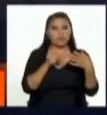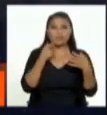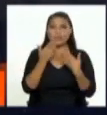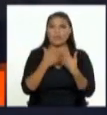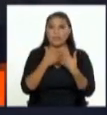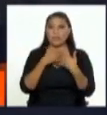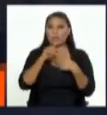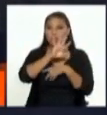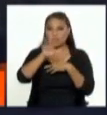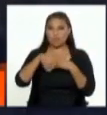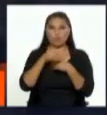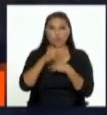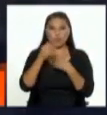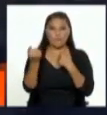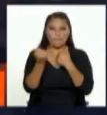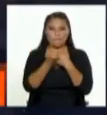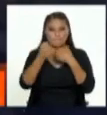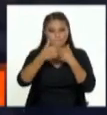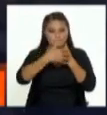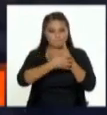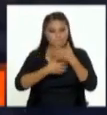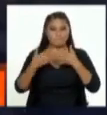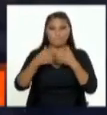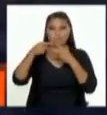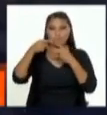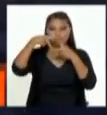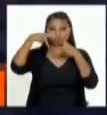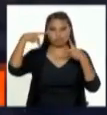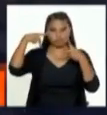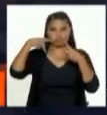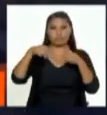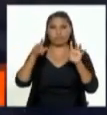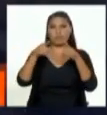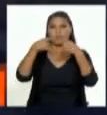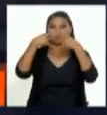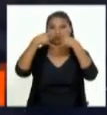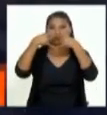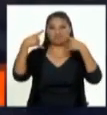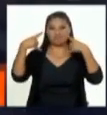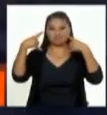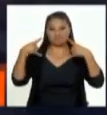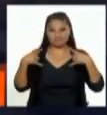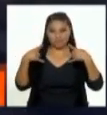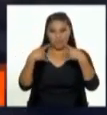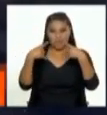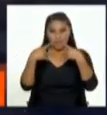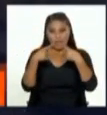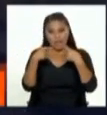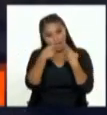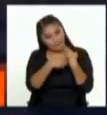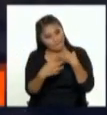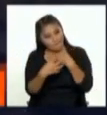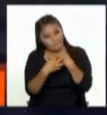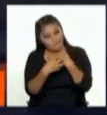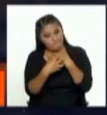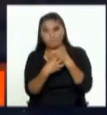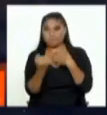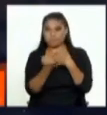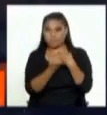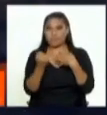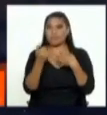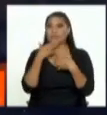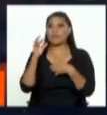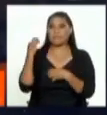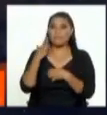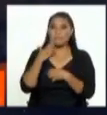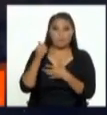todo producto, en especial para los niños, sí o sí tengan los octógonos para que los padres tomen la decisión en comprarlo o no comprarlo. Porque ya hay